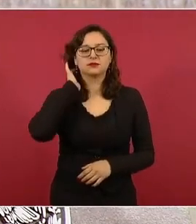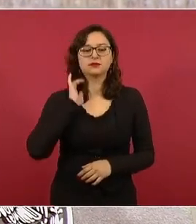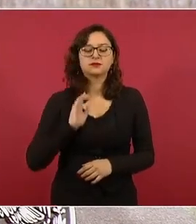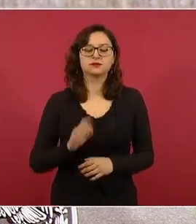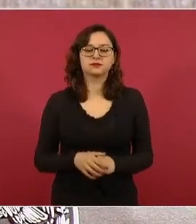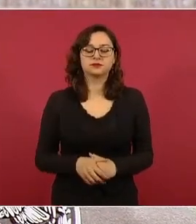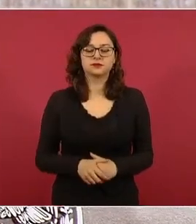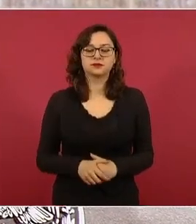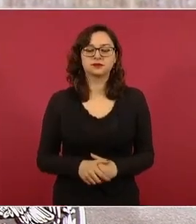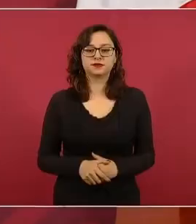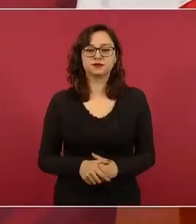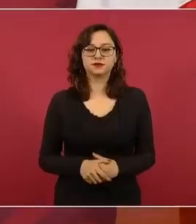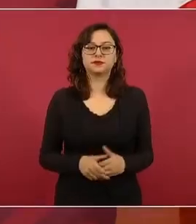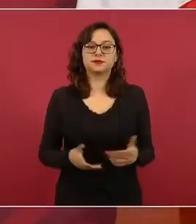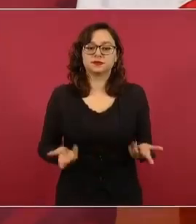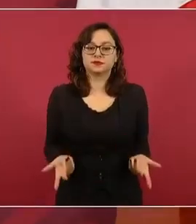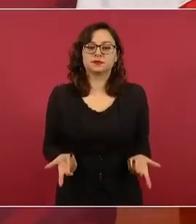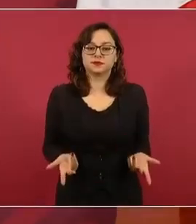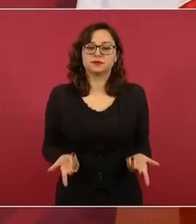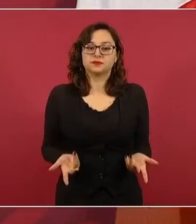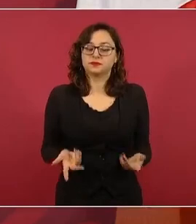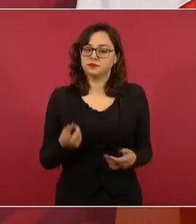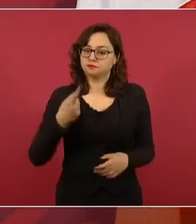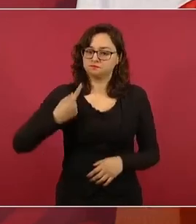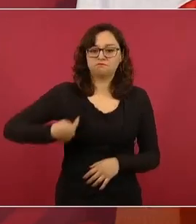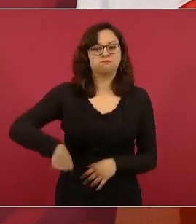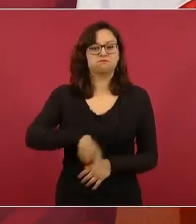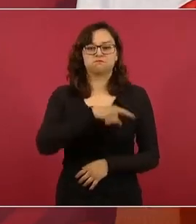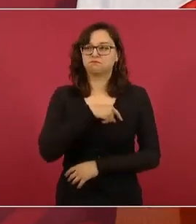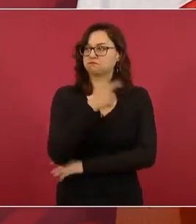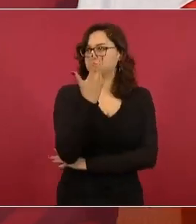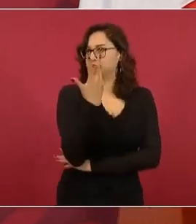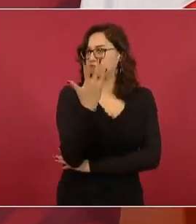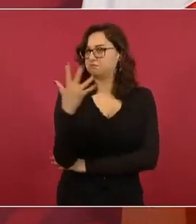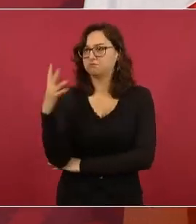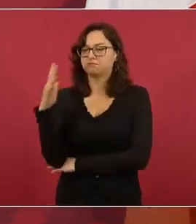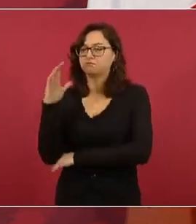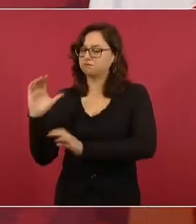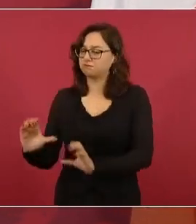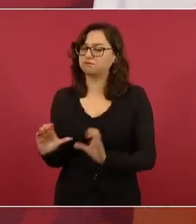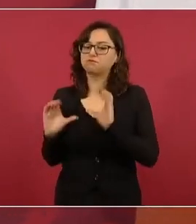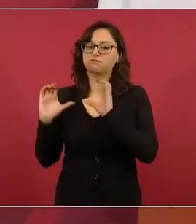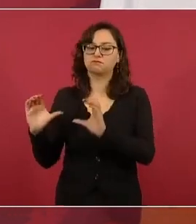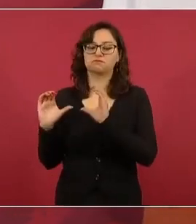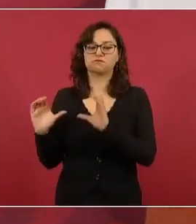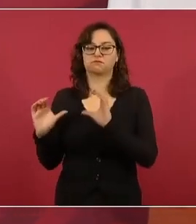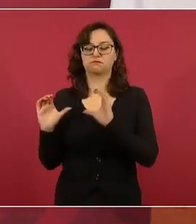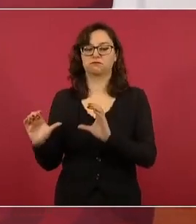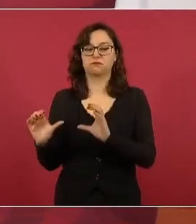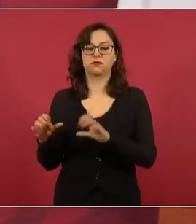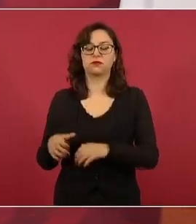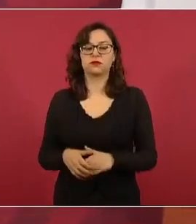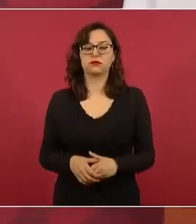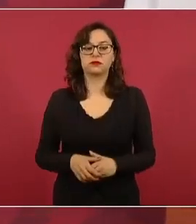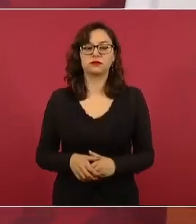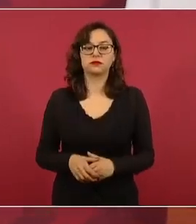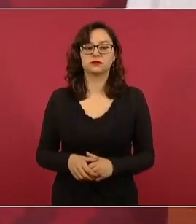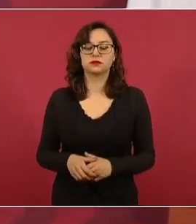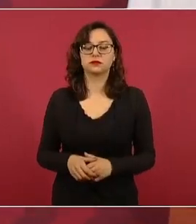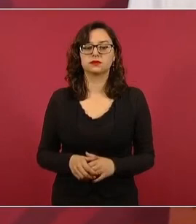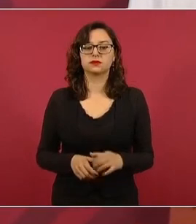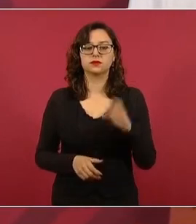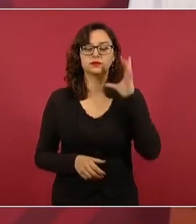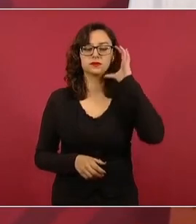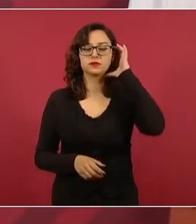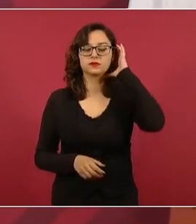Entonces, tenemos que cuidar el medio ambiente. Y en el caso de